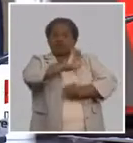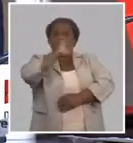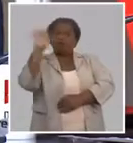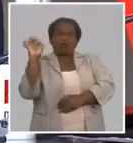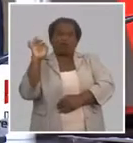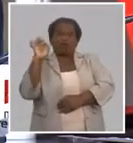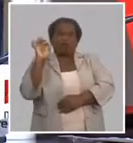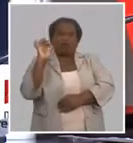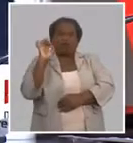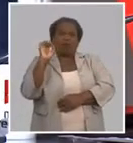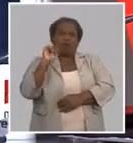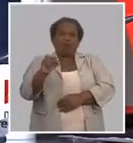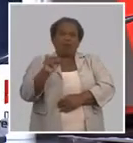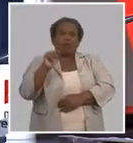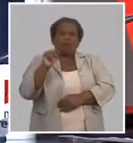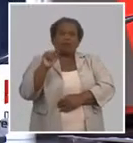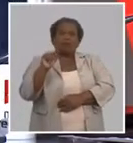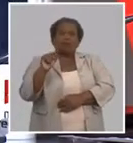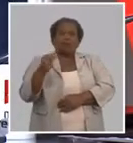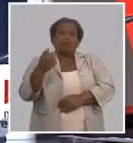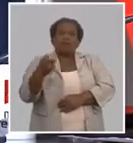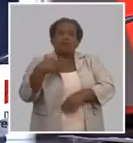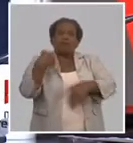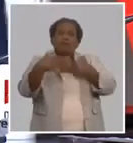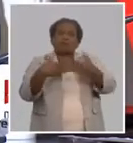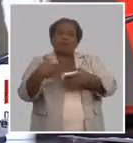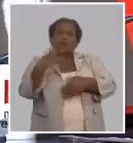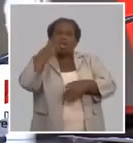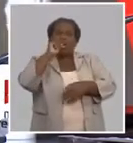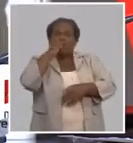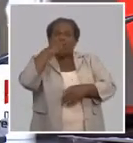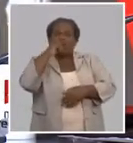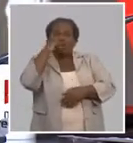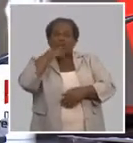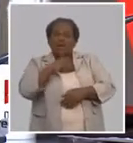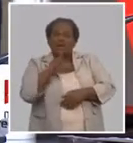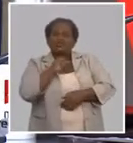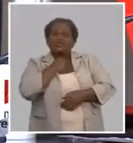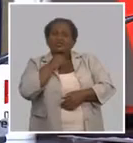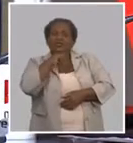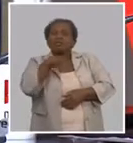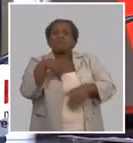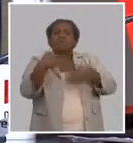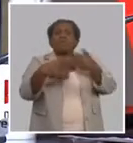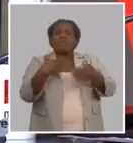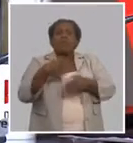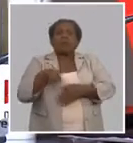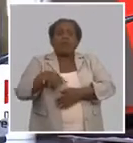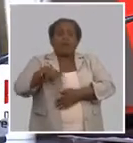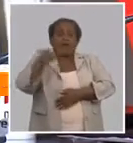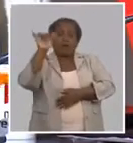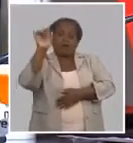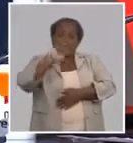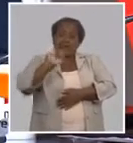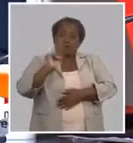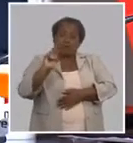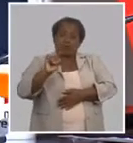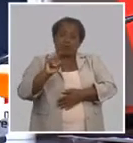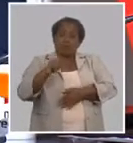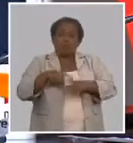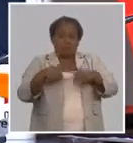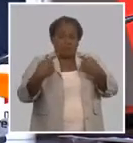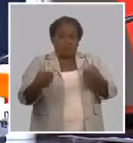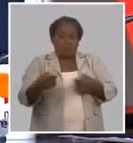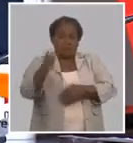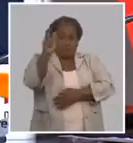fue por índoles aduanales ni aeronáutico fue precisamente porque ese personal que